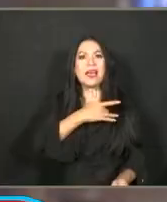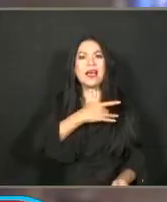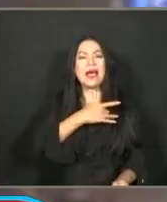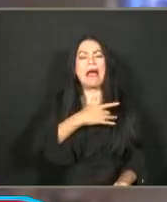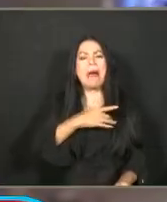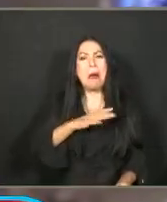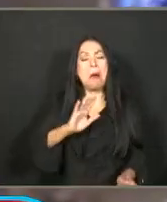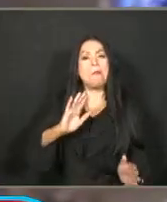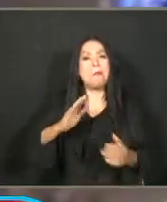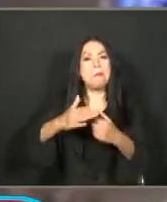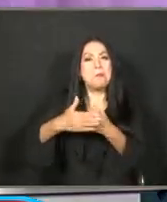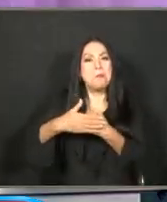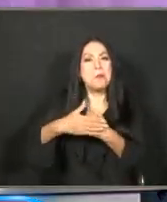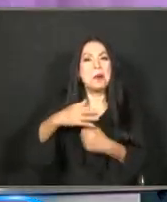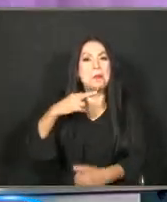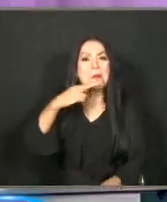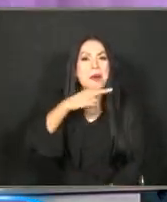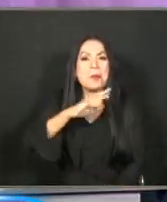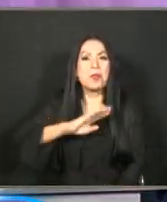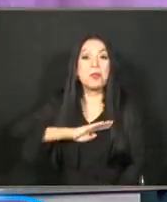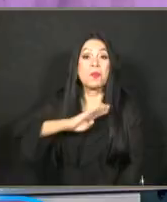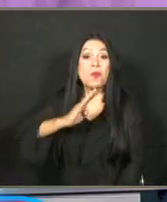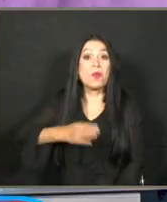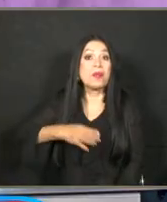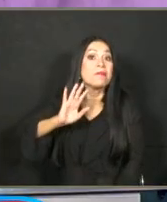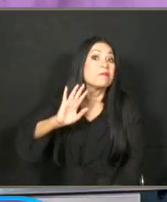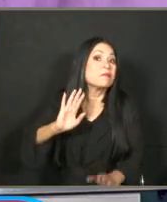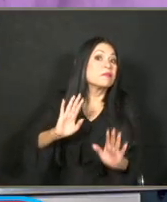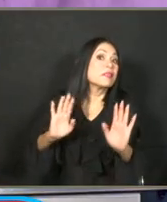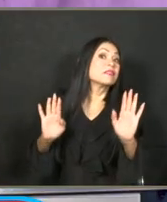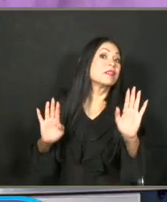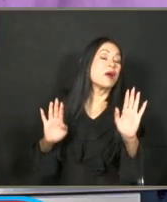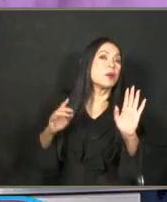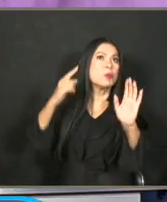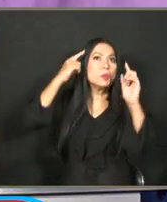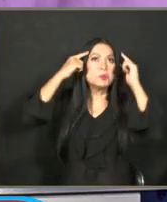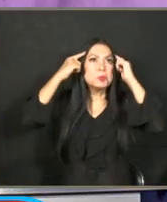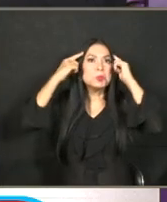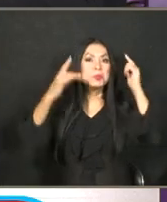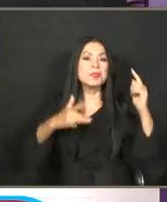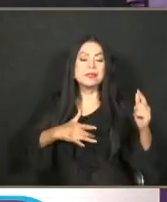que viste tú y que cayese en cuenta después de que parte de este mundo terrenal